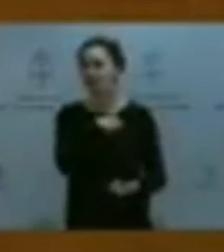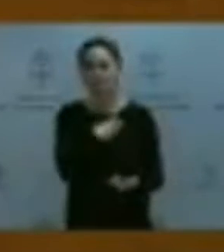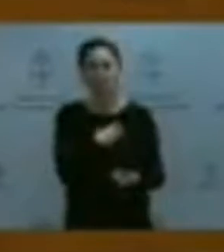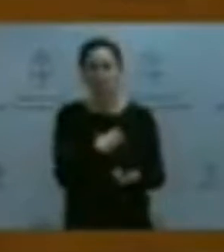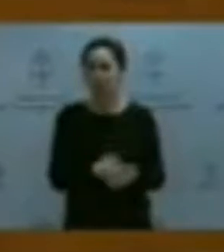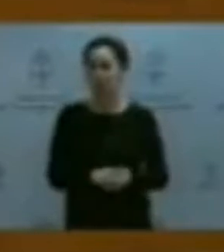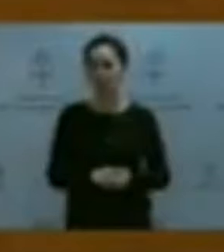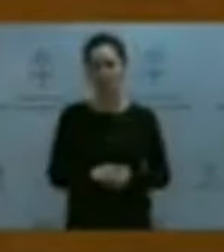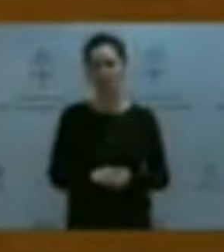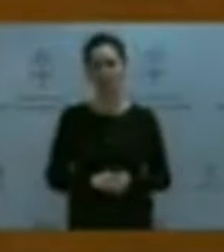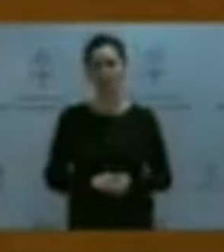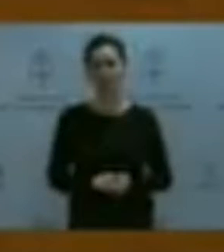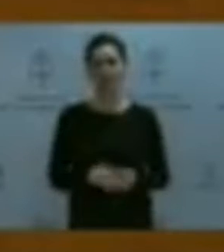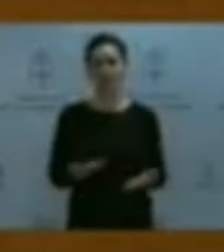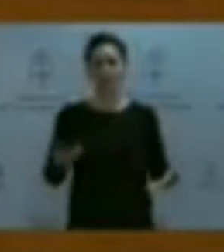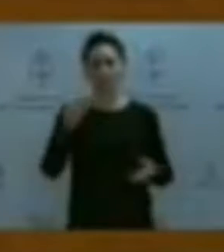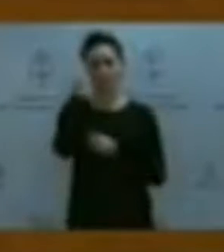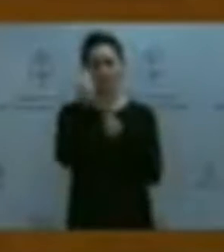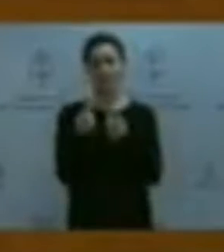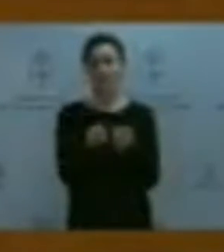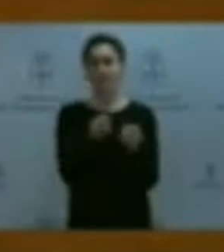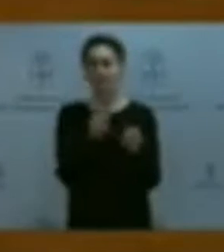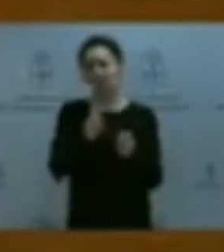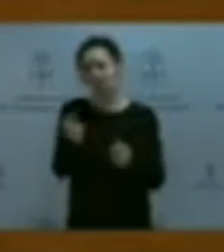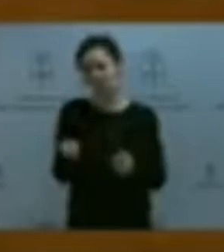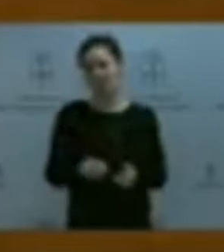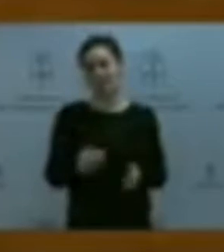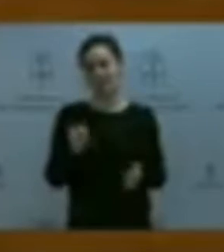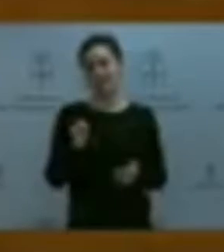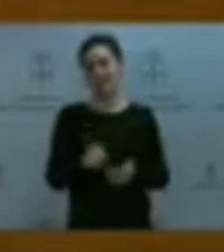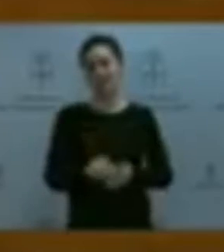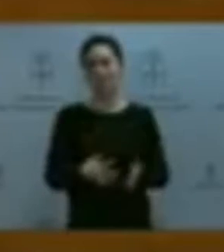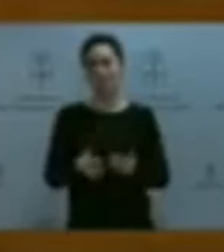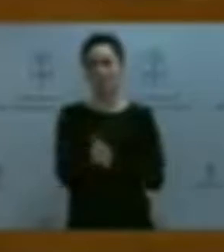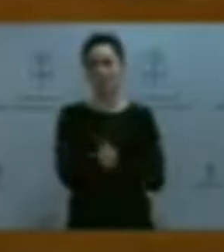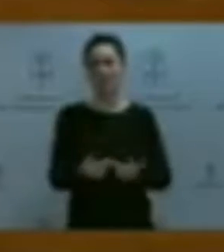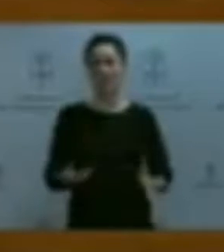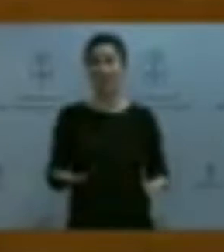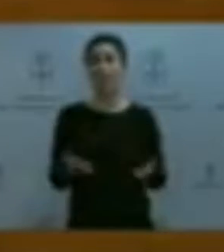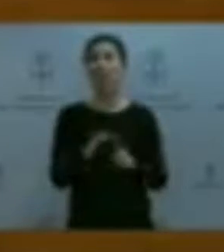necesidades acuciantes. Lo que pasa, que ya le dije, el consejero